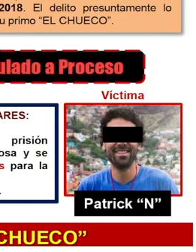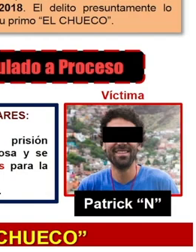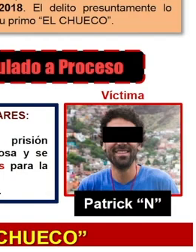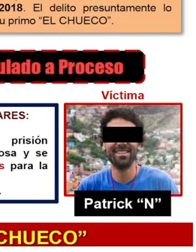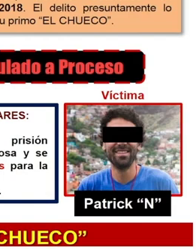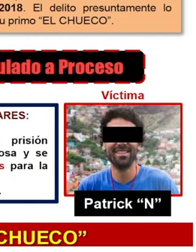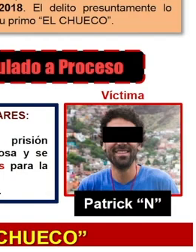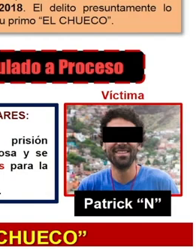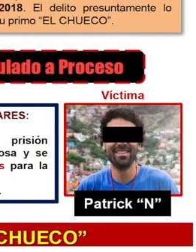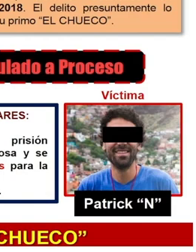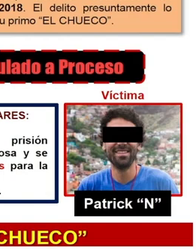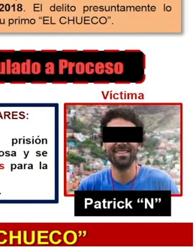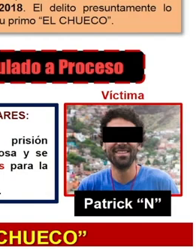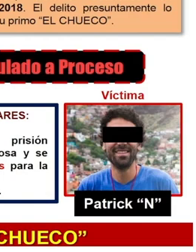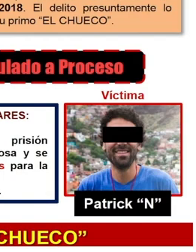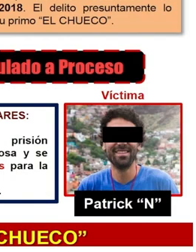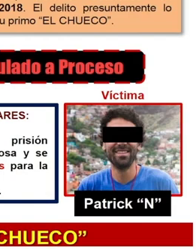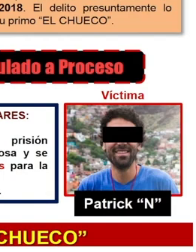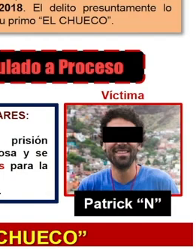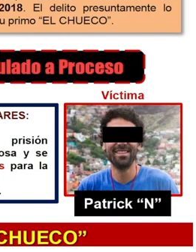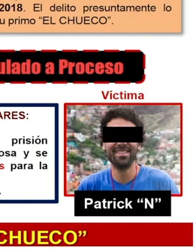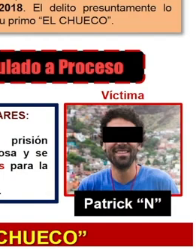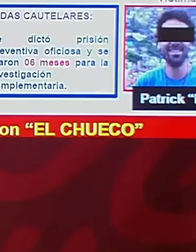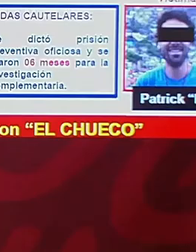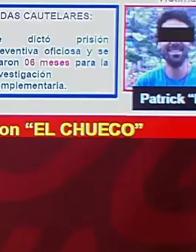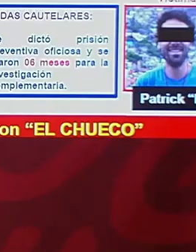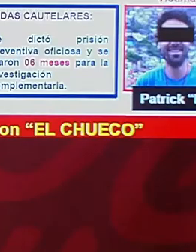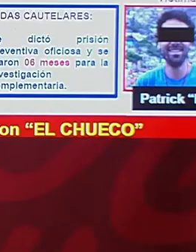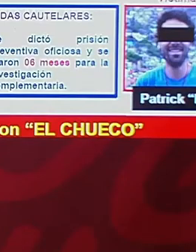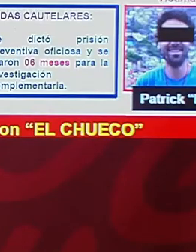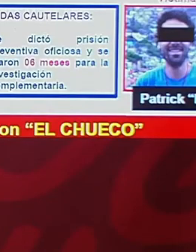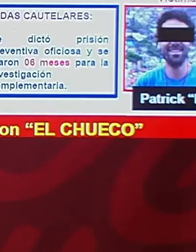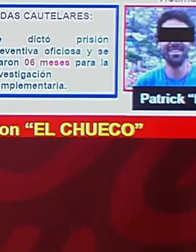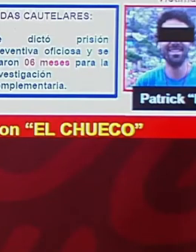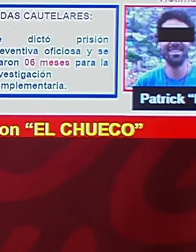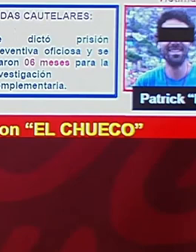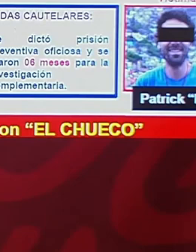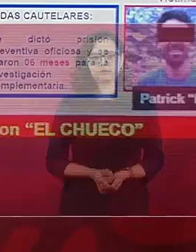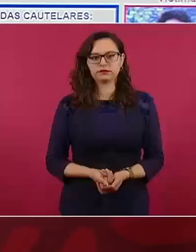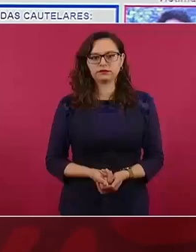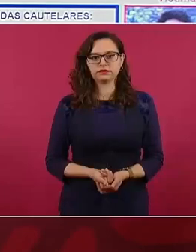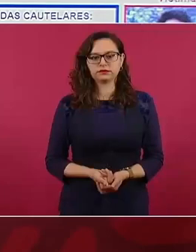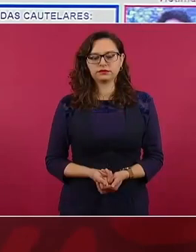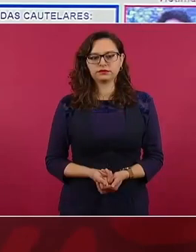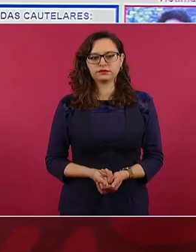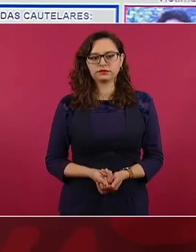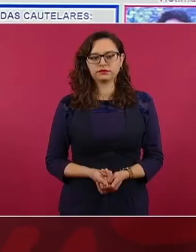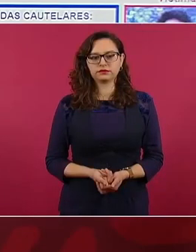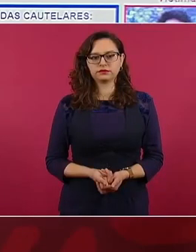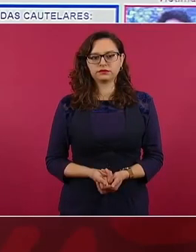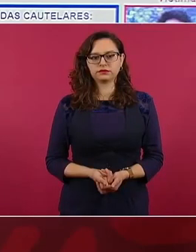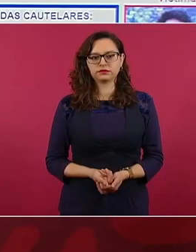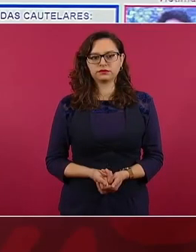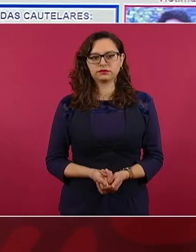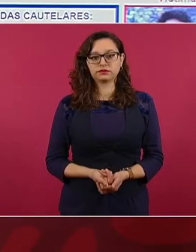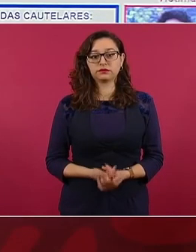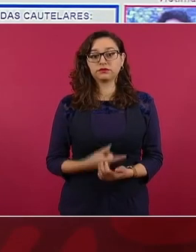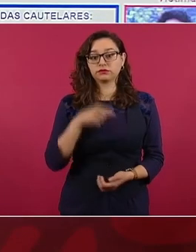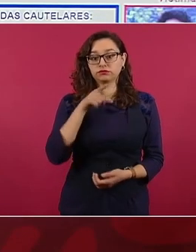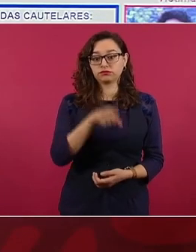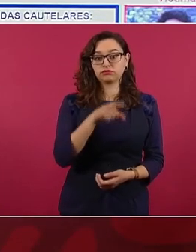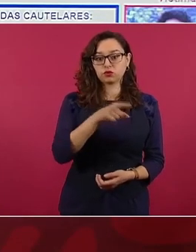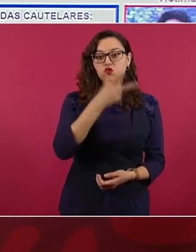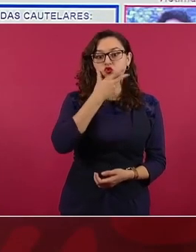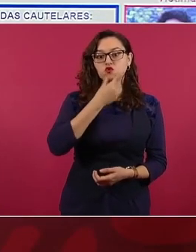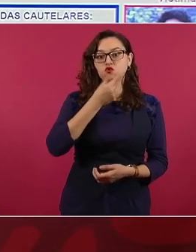desaparición de personas y homicidio calificado en agravio de un ciudadano estadounidense, hechos ocurridos